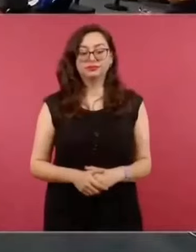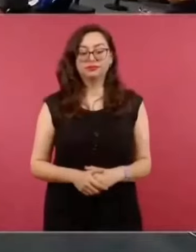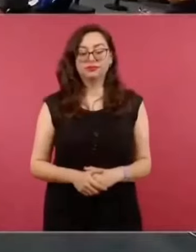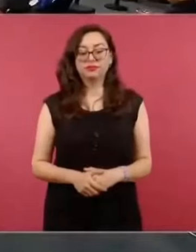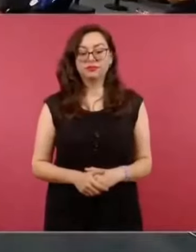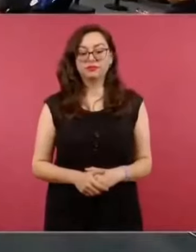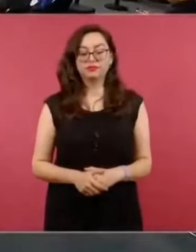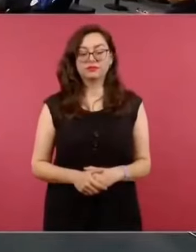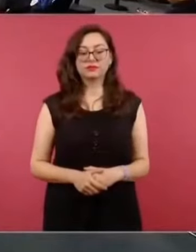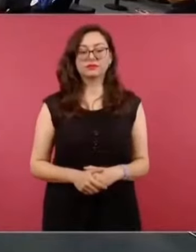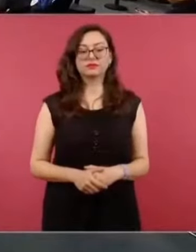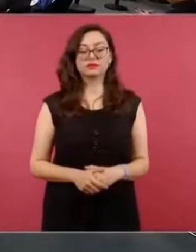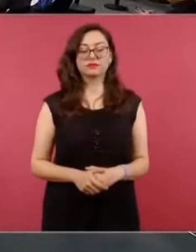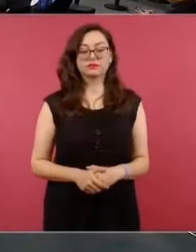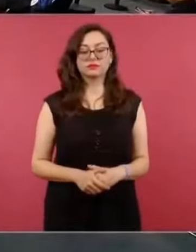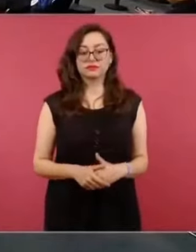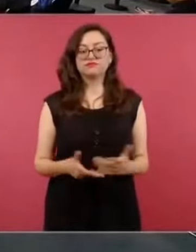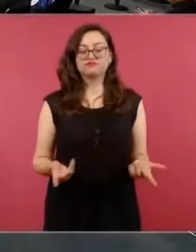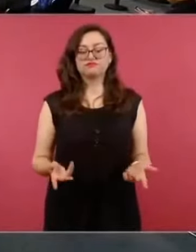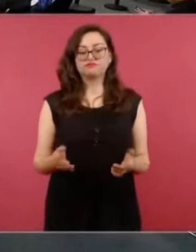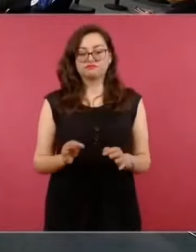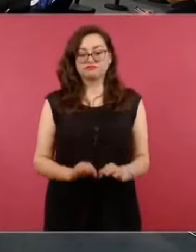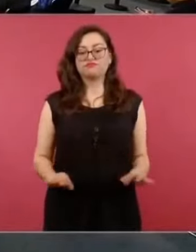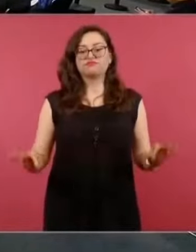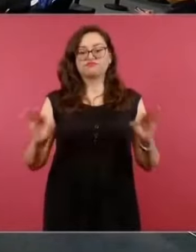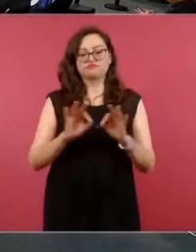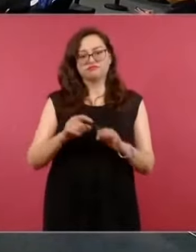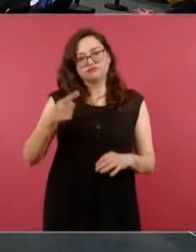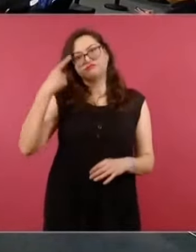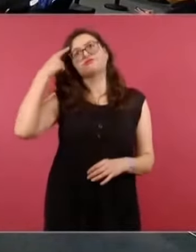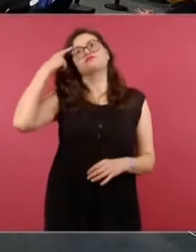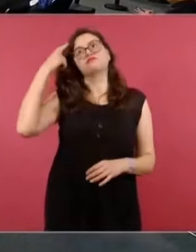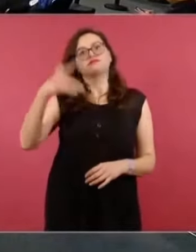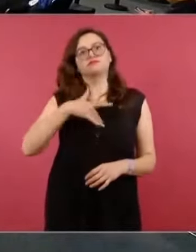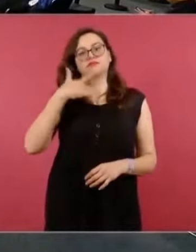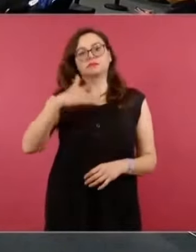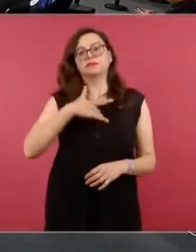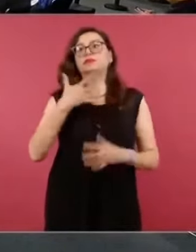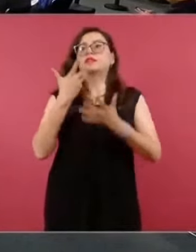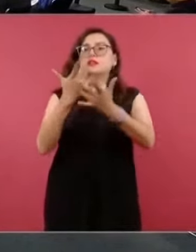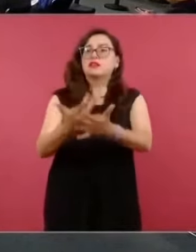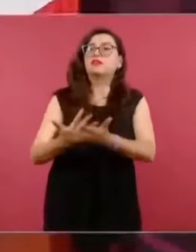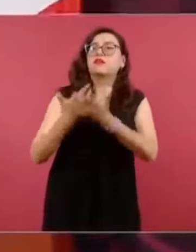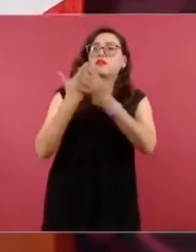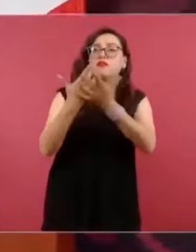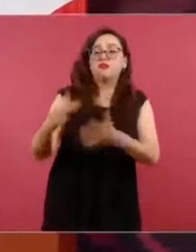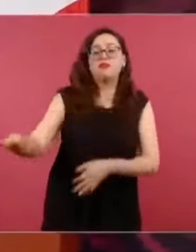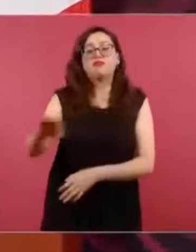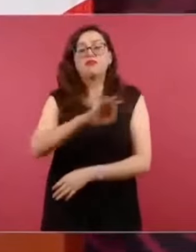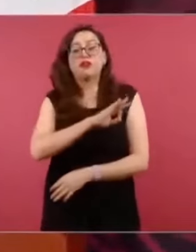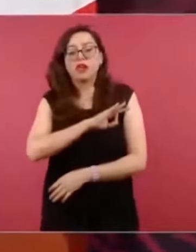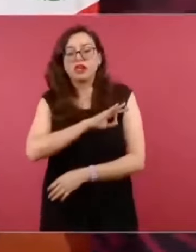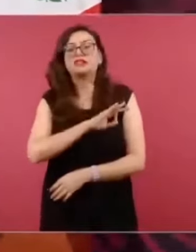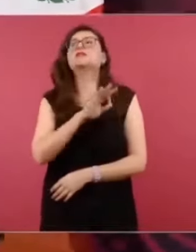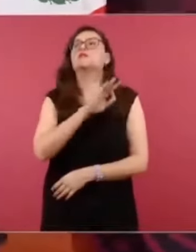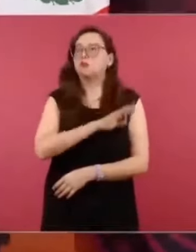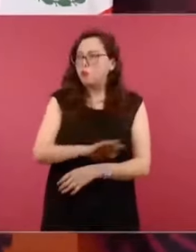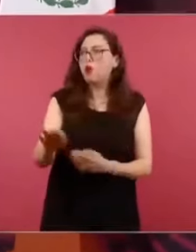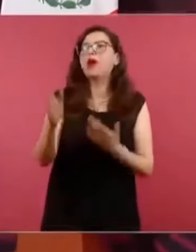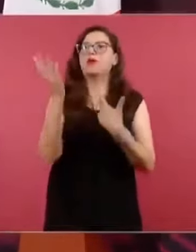Entonces, tenemos que tener encendida la llama de la esperanza. O sea, podemos salir